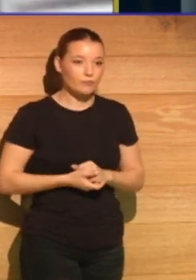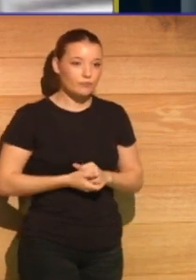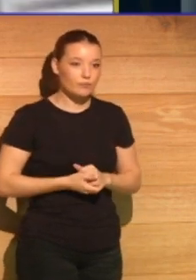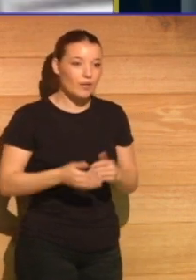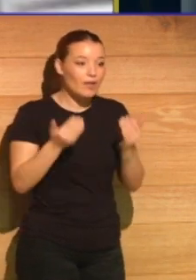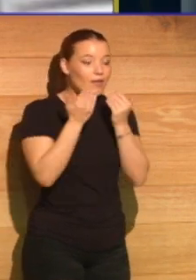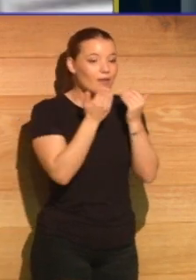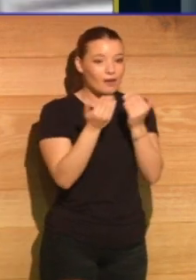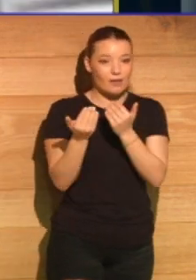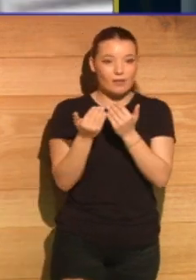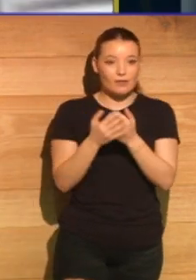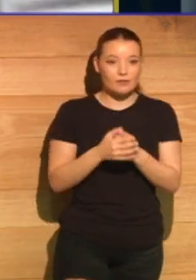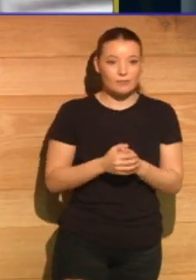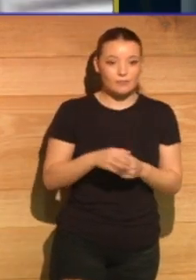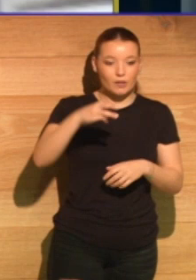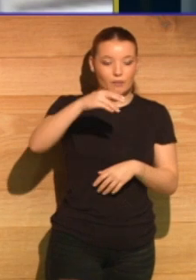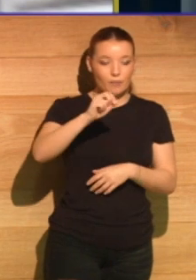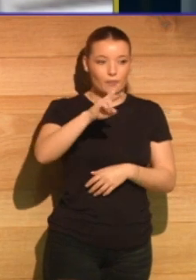justicia. Gracias. Y María Josefa,